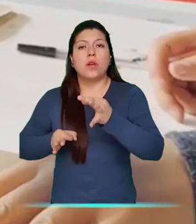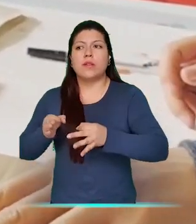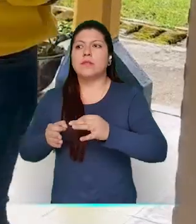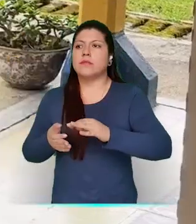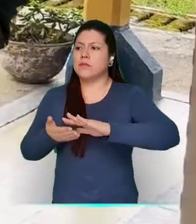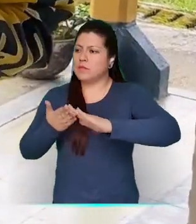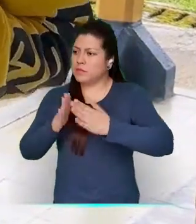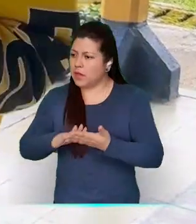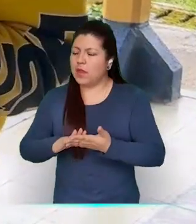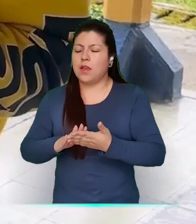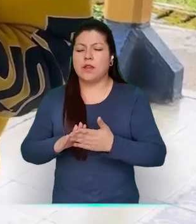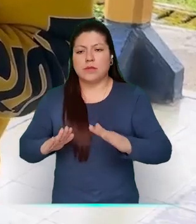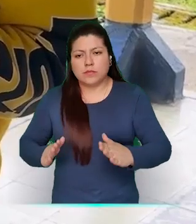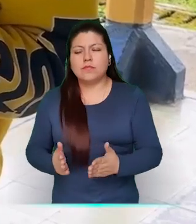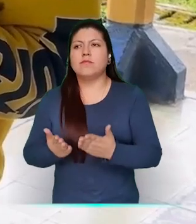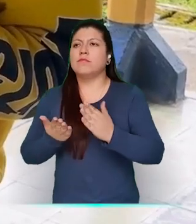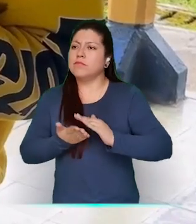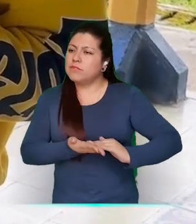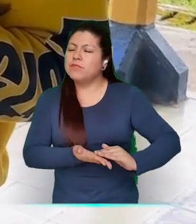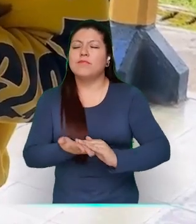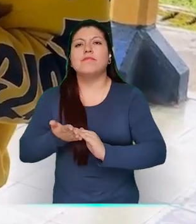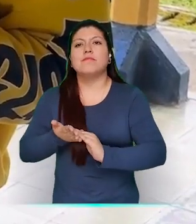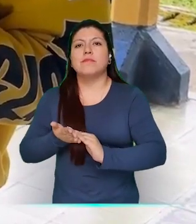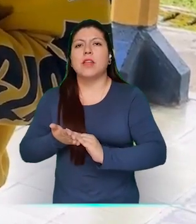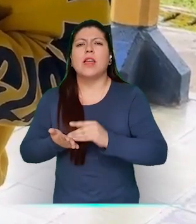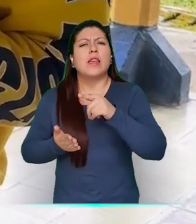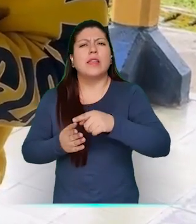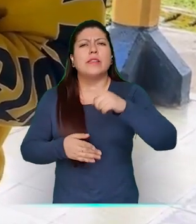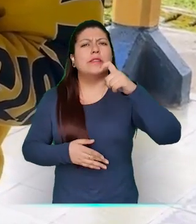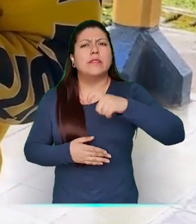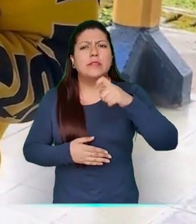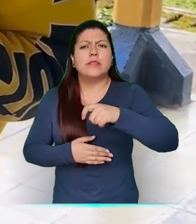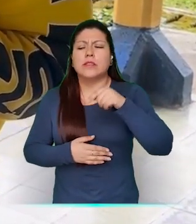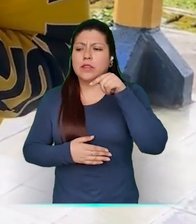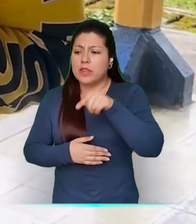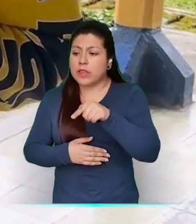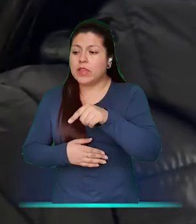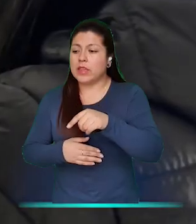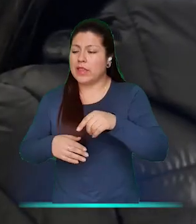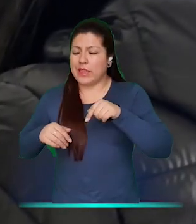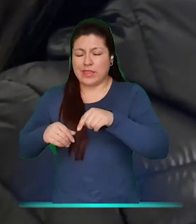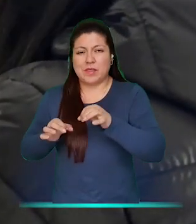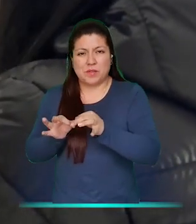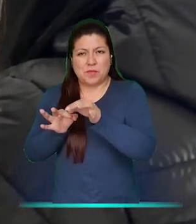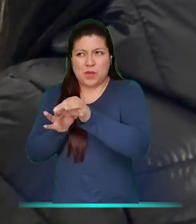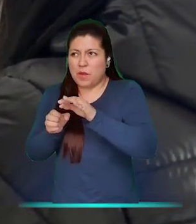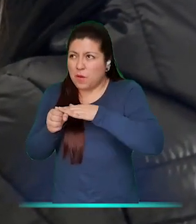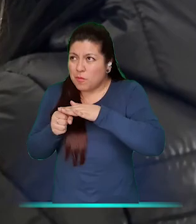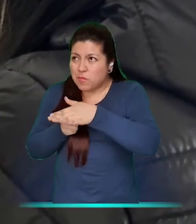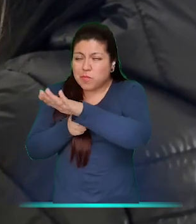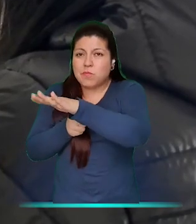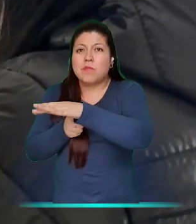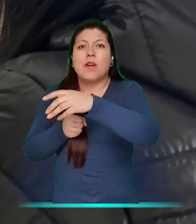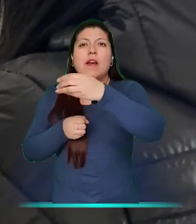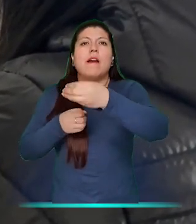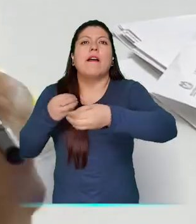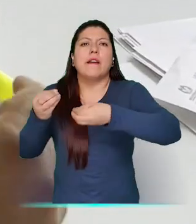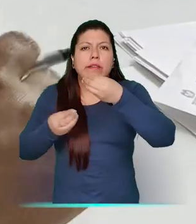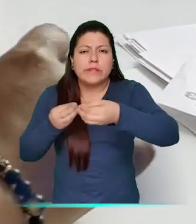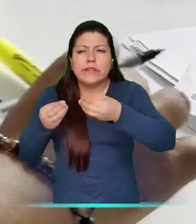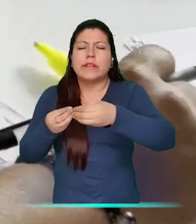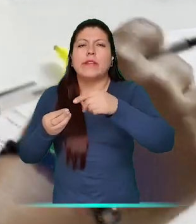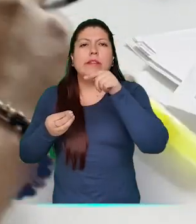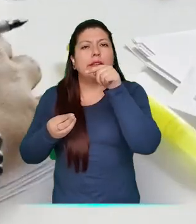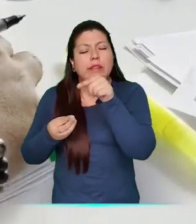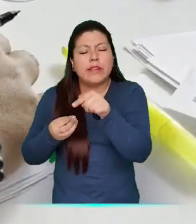lo que están haciendo, colocar un juez de paz y de reconciliación, pues porque es muy necesario que la vereda,